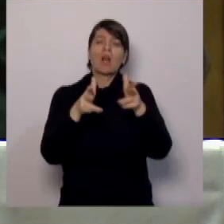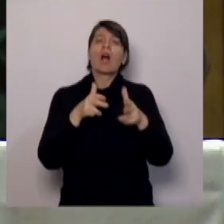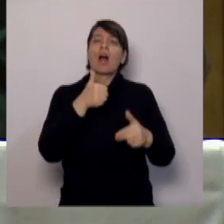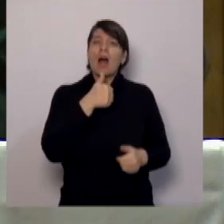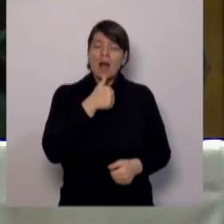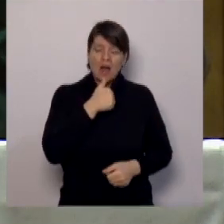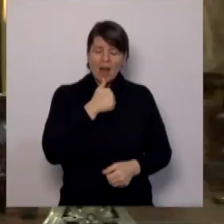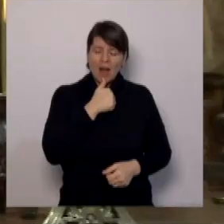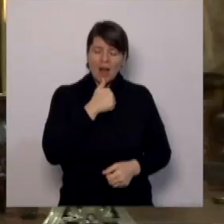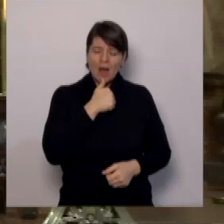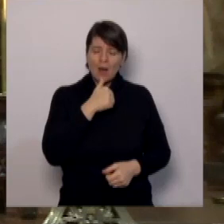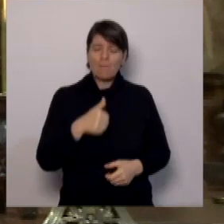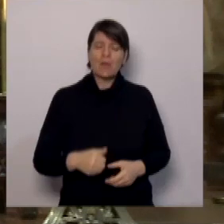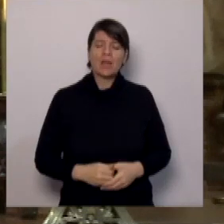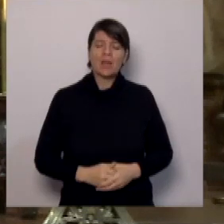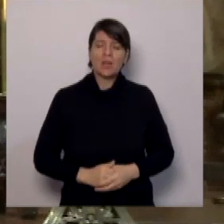siglos.